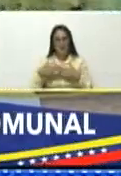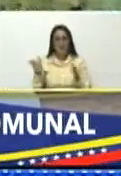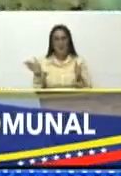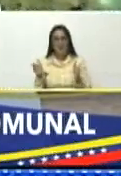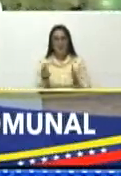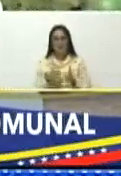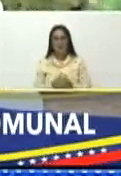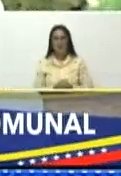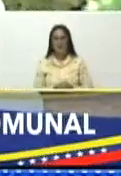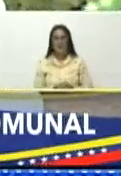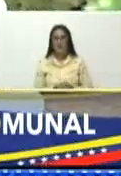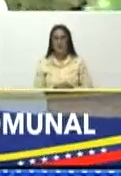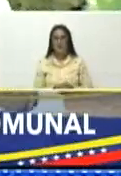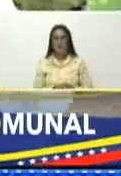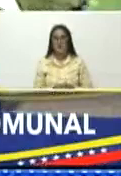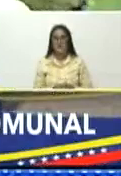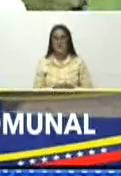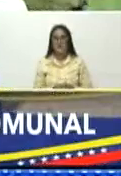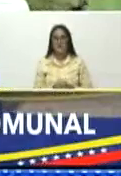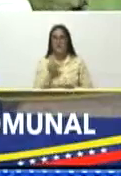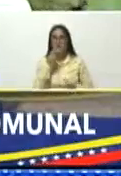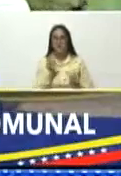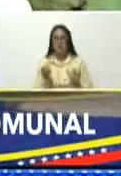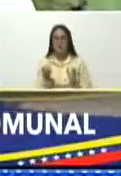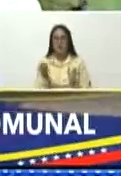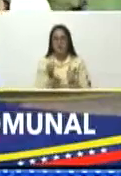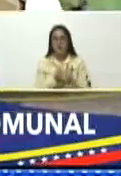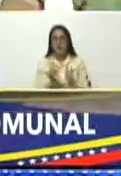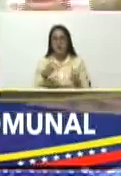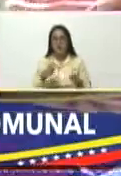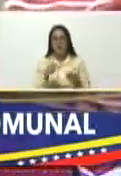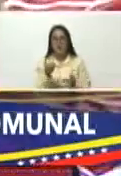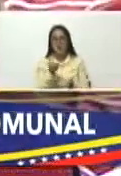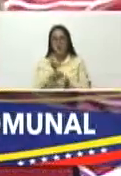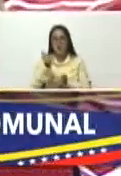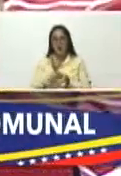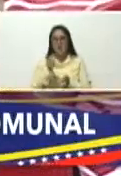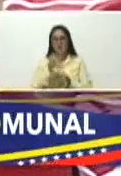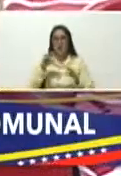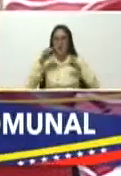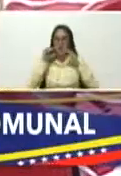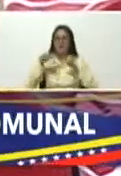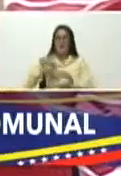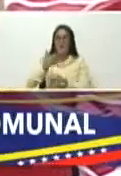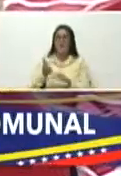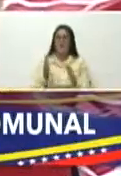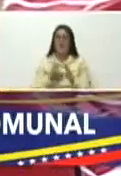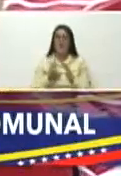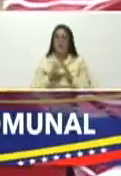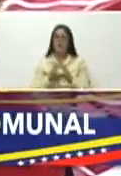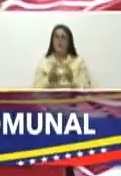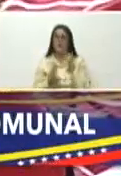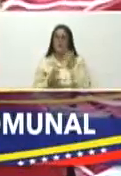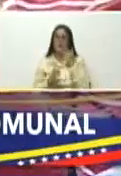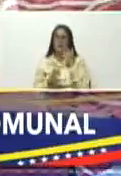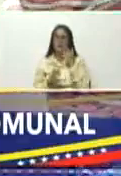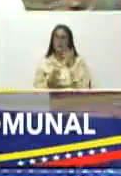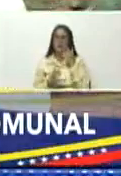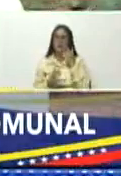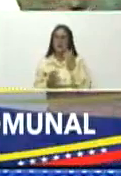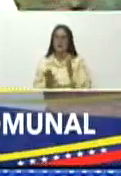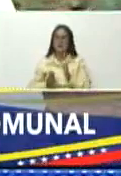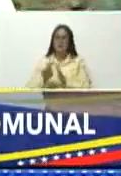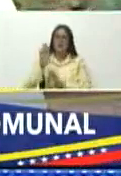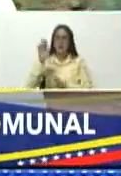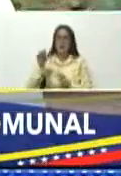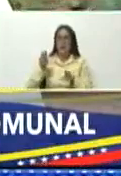la cava. La gente pone un tarantín y vende sus perros calientes y sus hamburguesas afuera de su casa, en la subida, en la